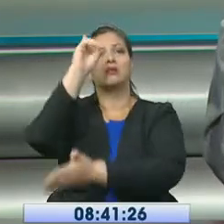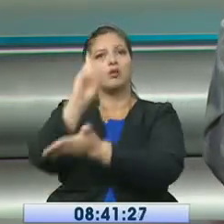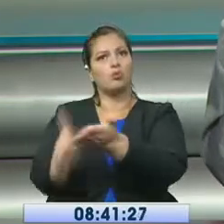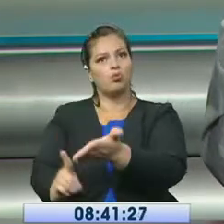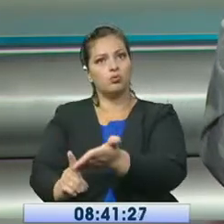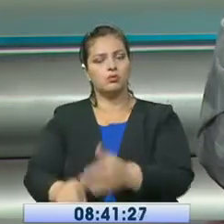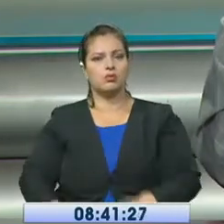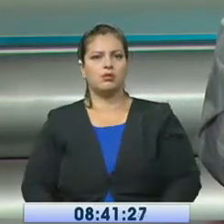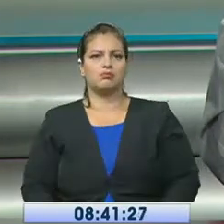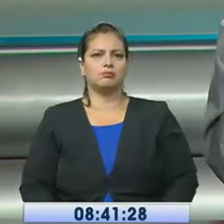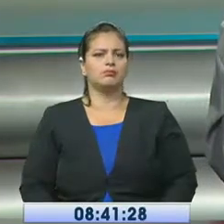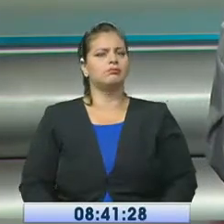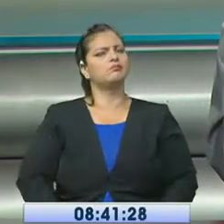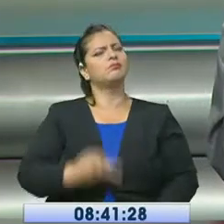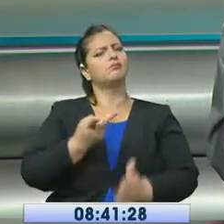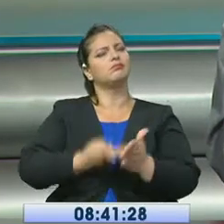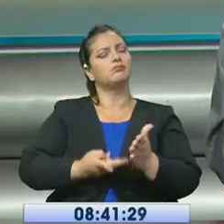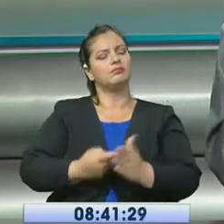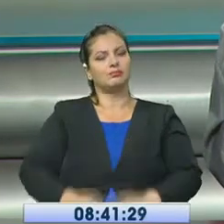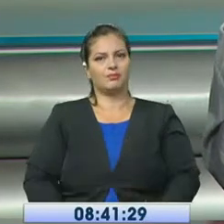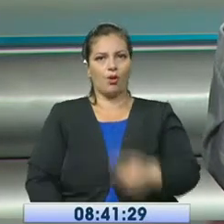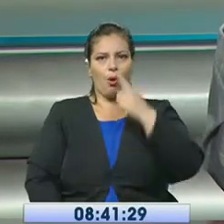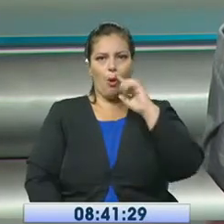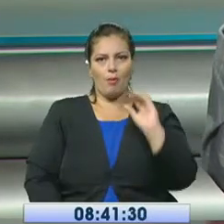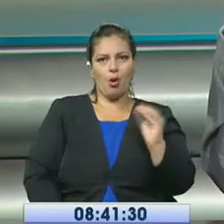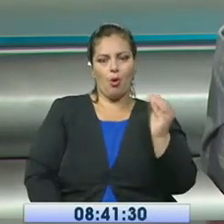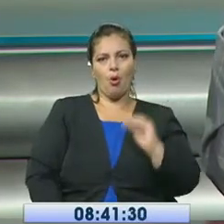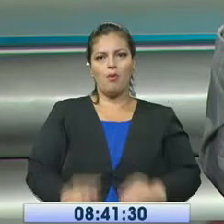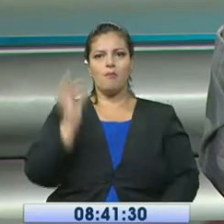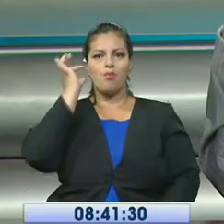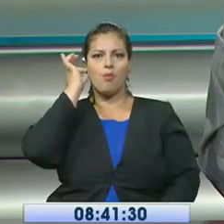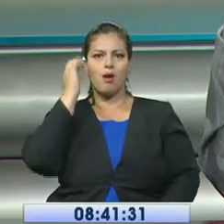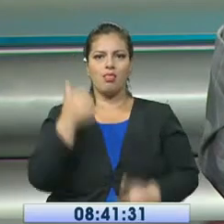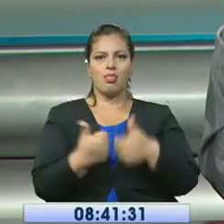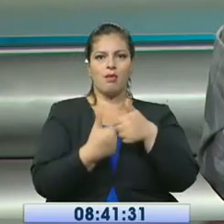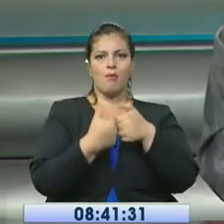red social estaría relacionada con el robo.